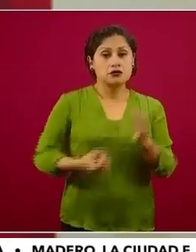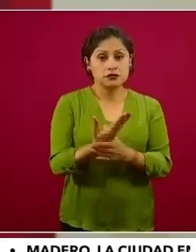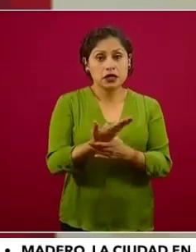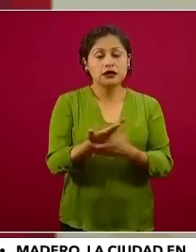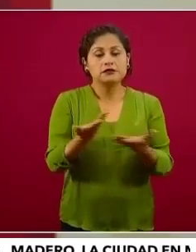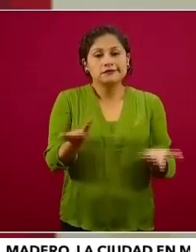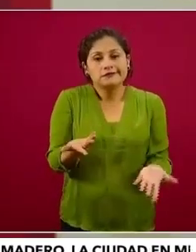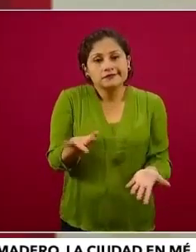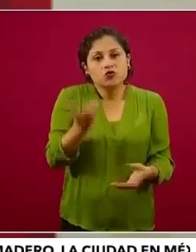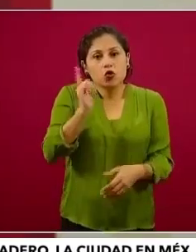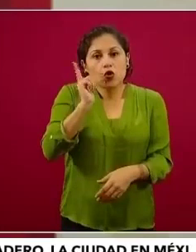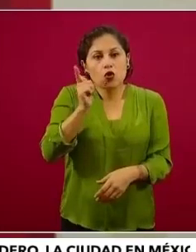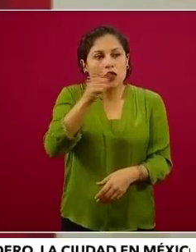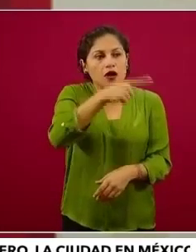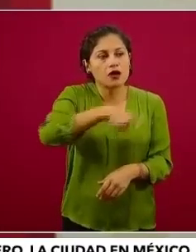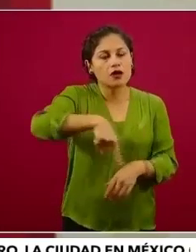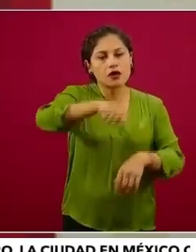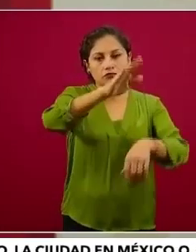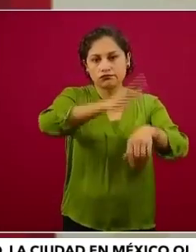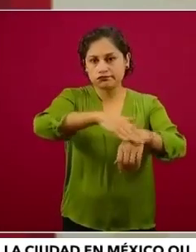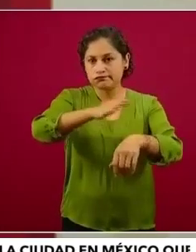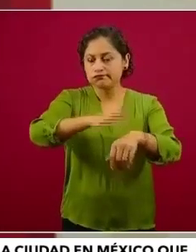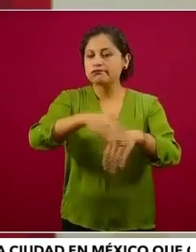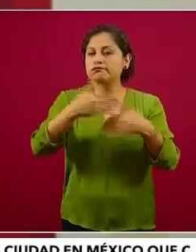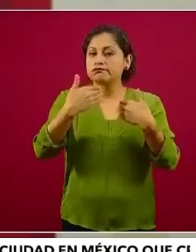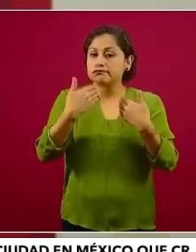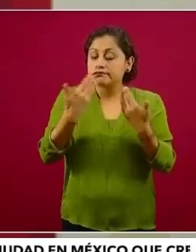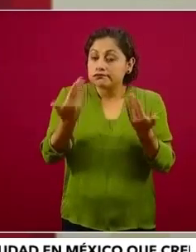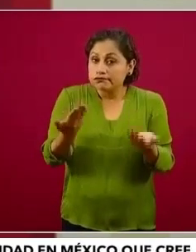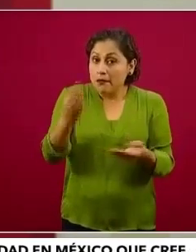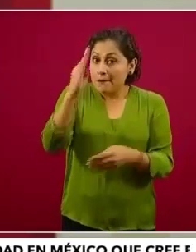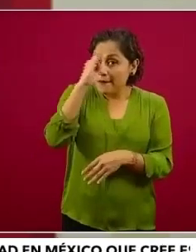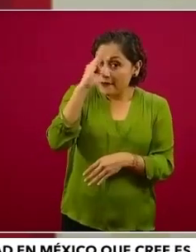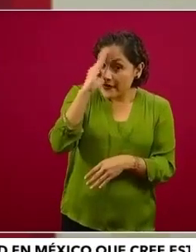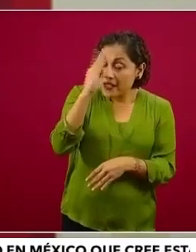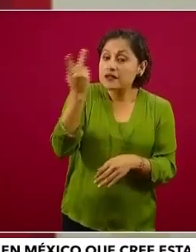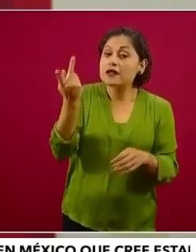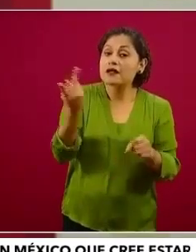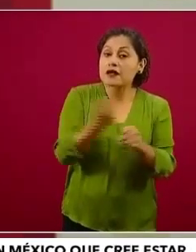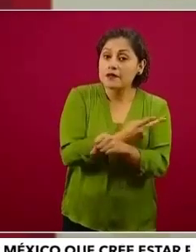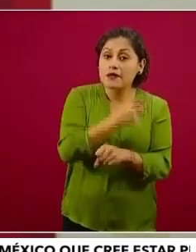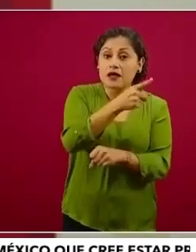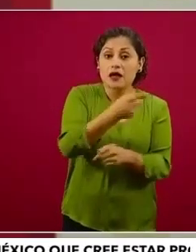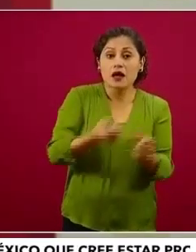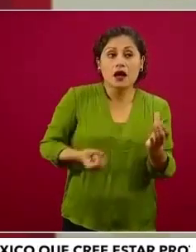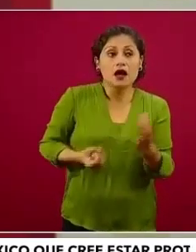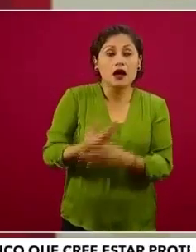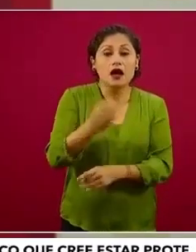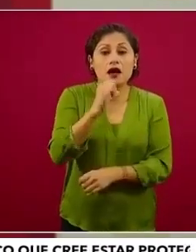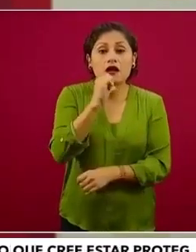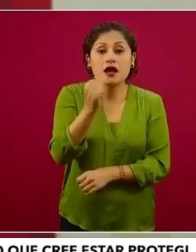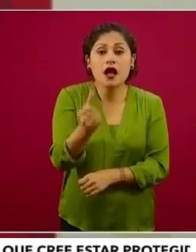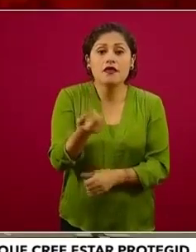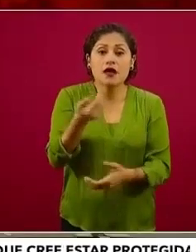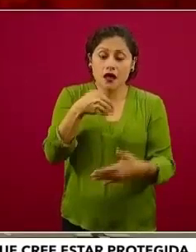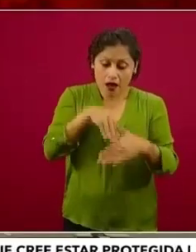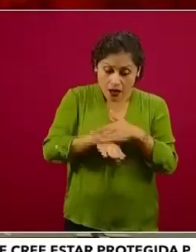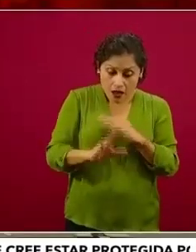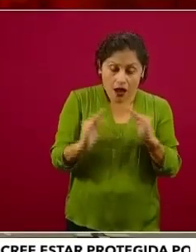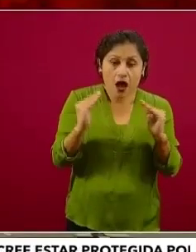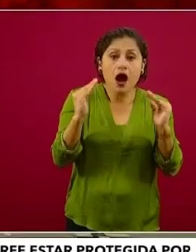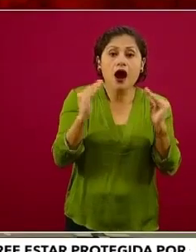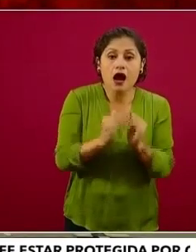población para que visualicen que en la medida en que no salgan, estarán más protegidas y